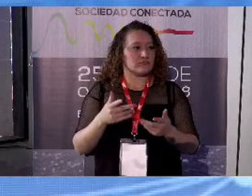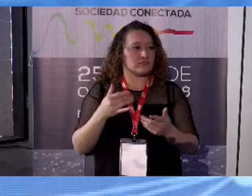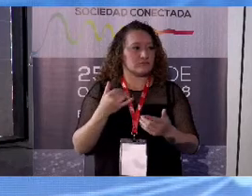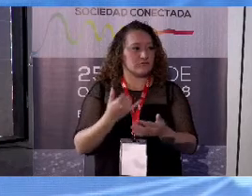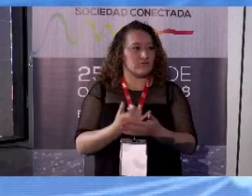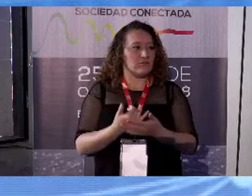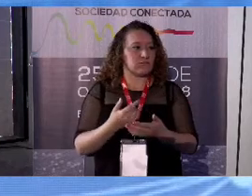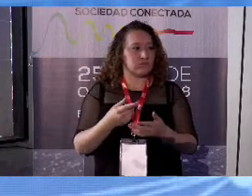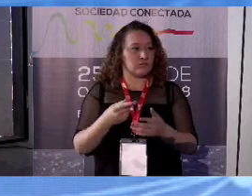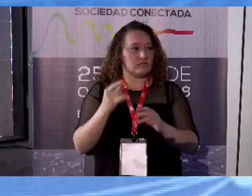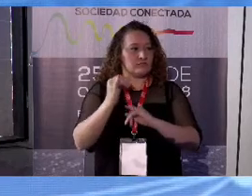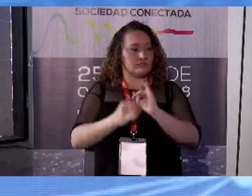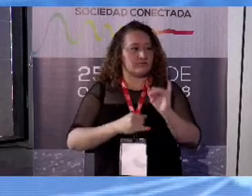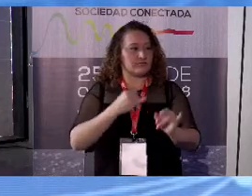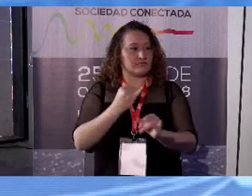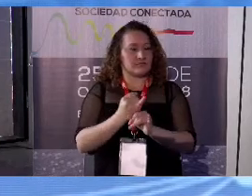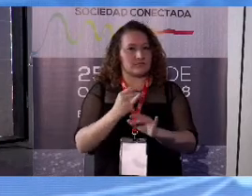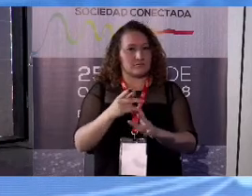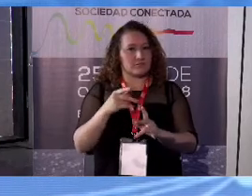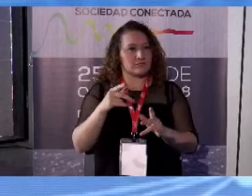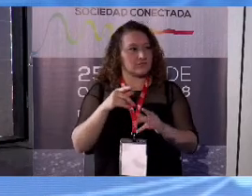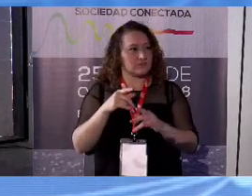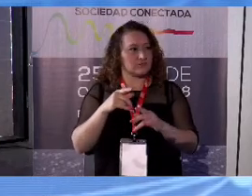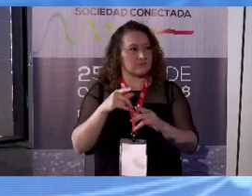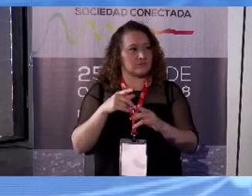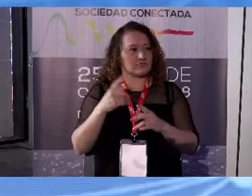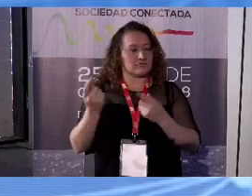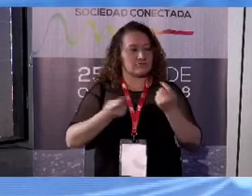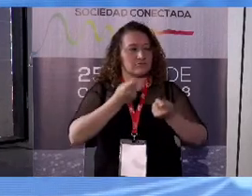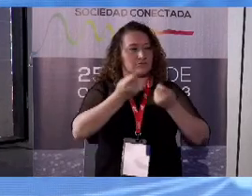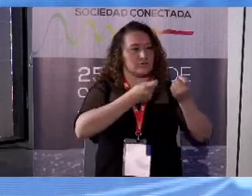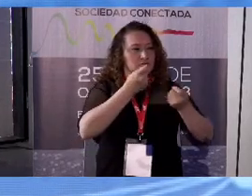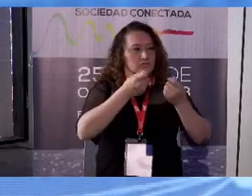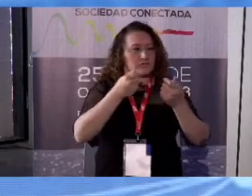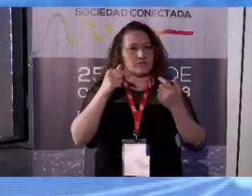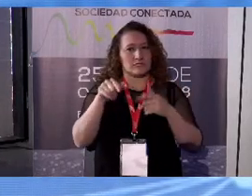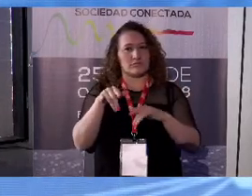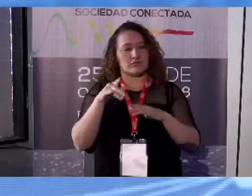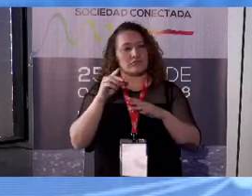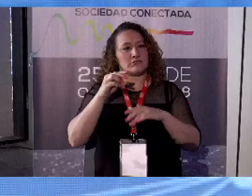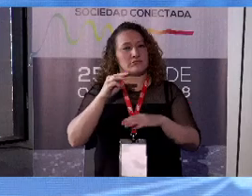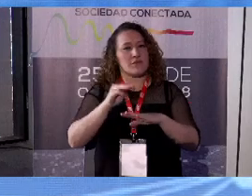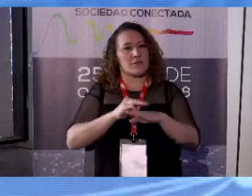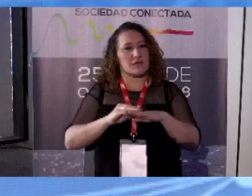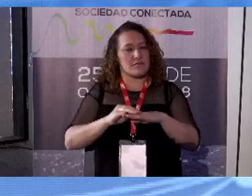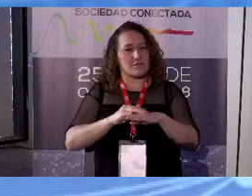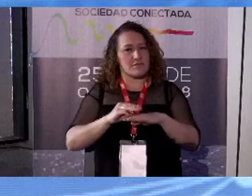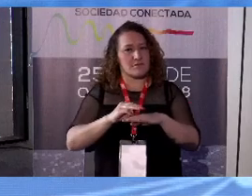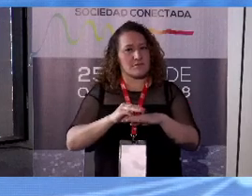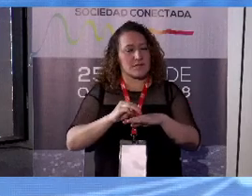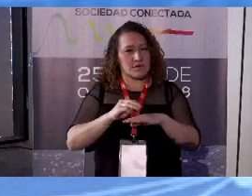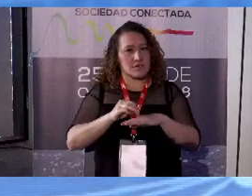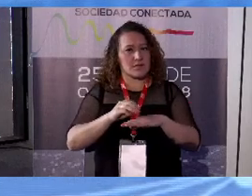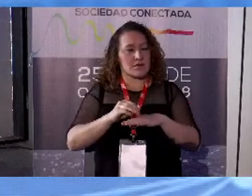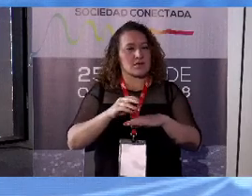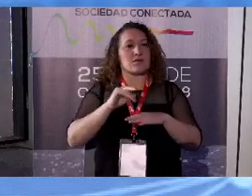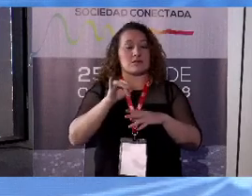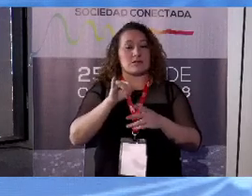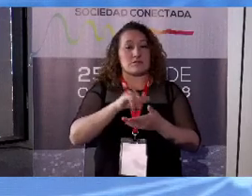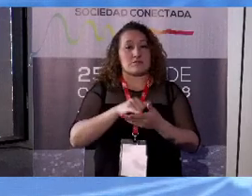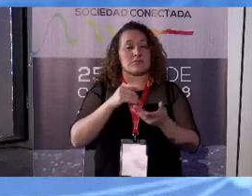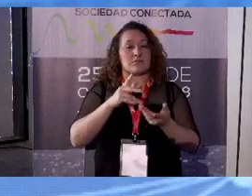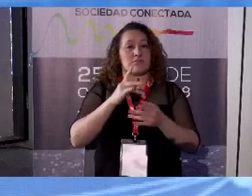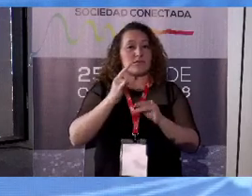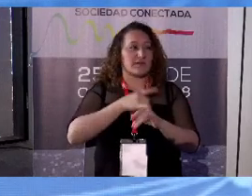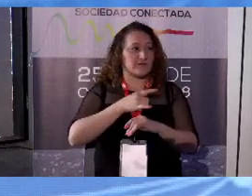en en International business de la Universidad de Miami y maestría en gestión de proyectos de la Universidad de la universidad